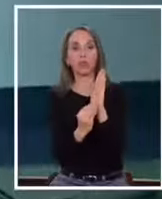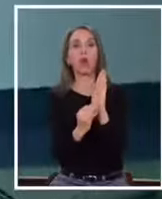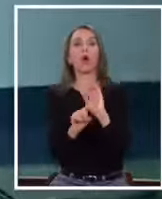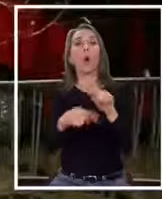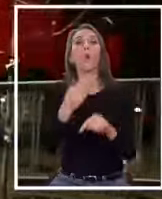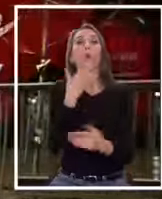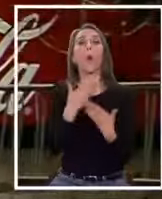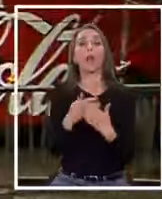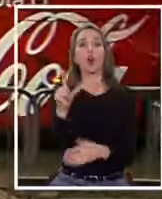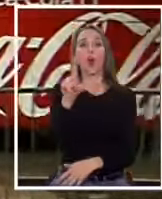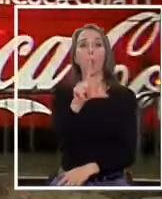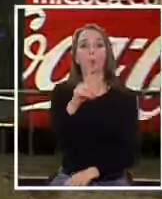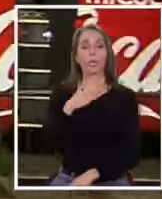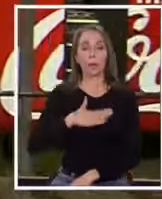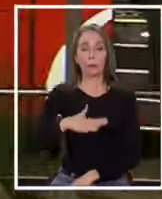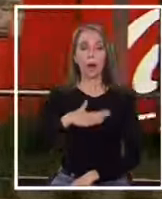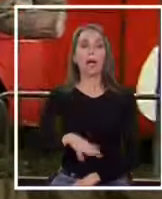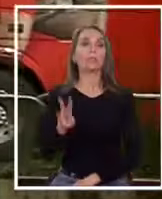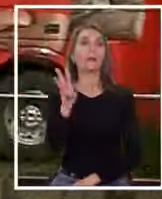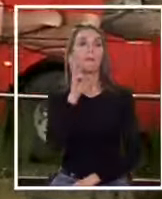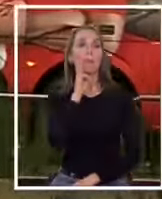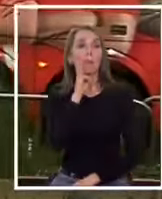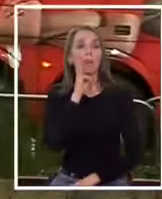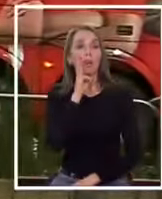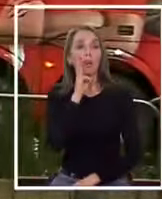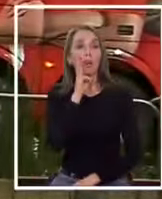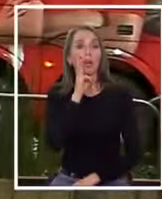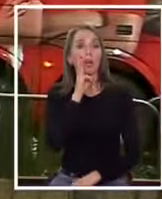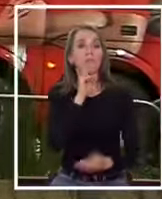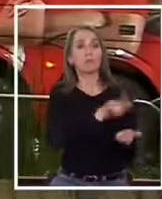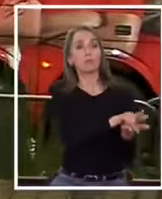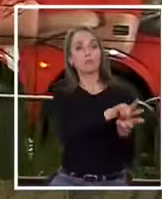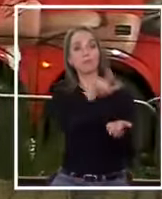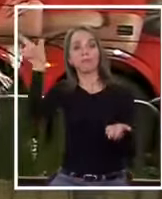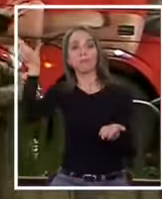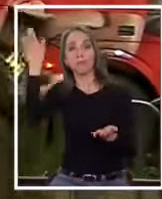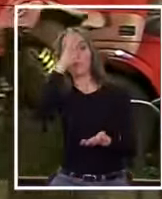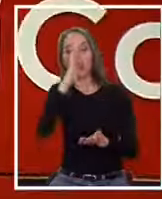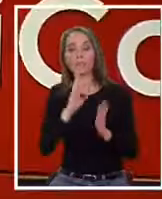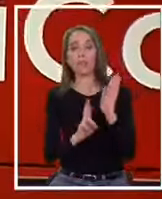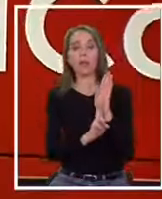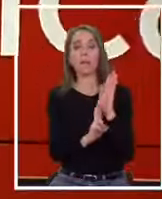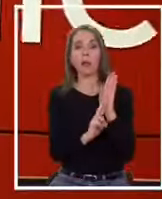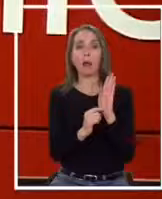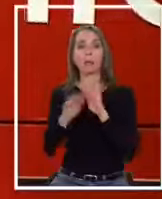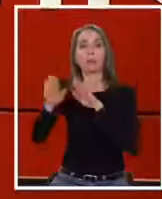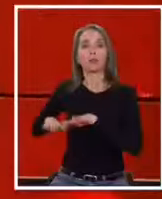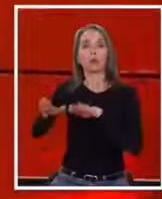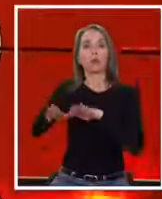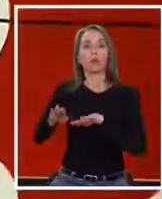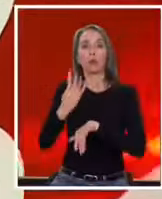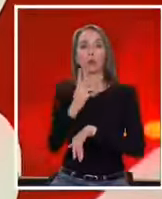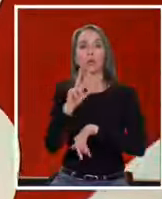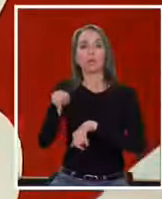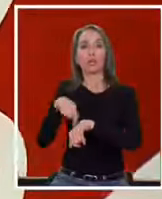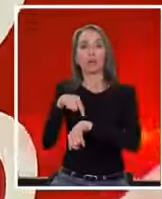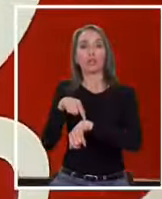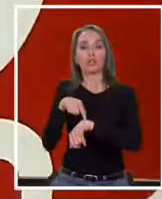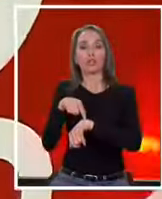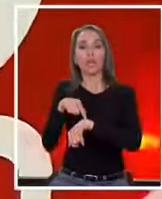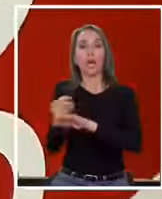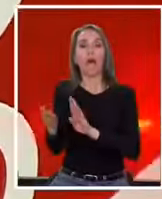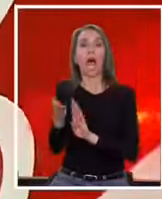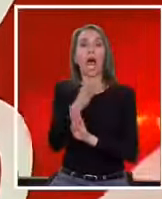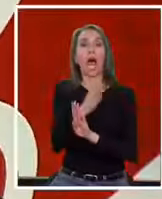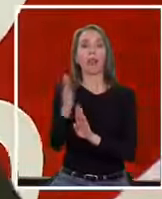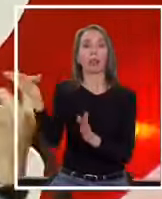días lunes y martes. El miércoles regresa a Brasil, porque por reglamento tiene que estar 48 horas antes